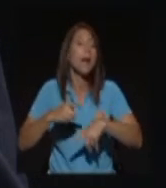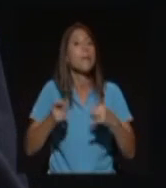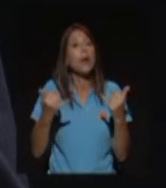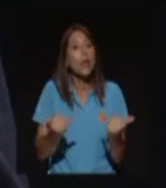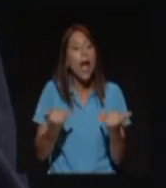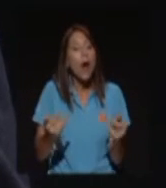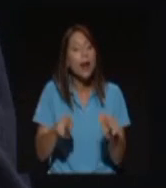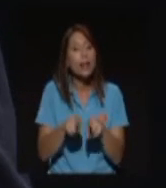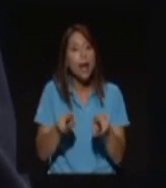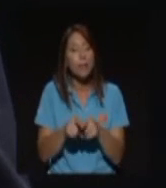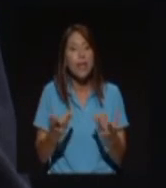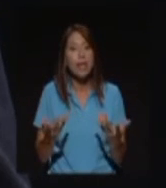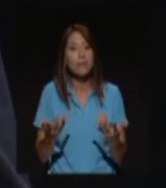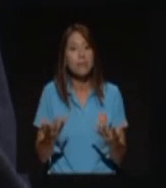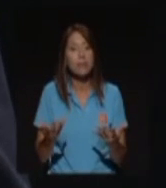gente